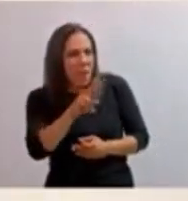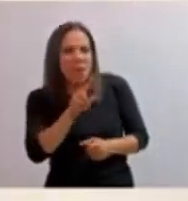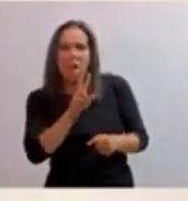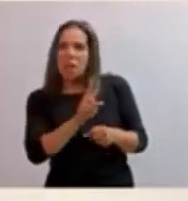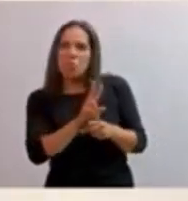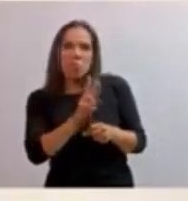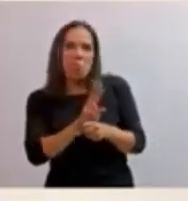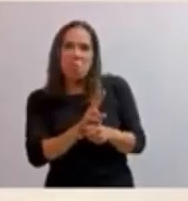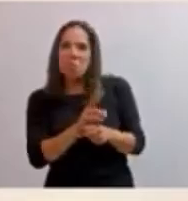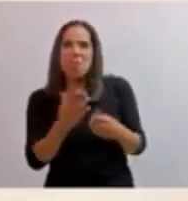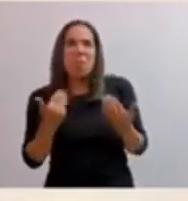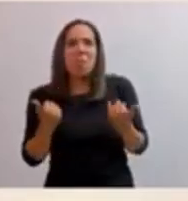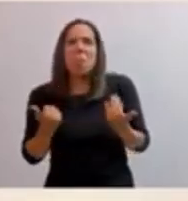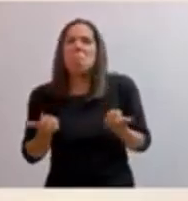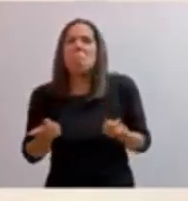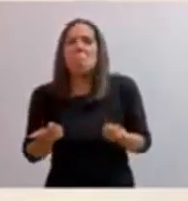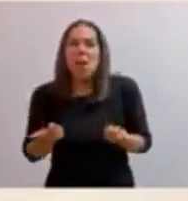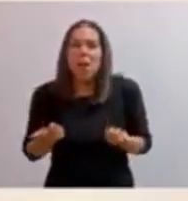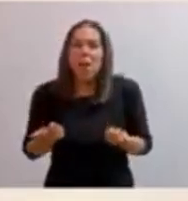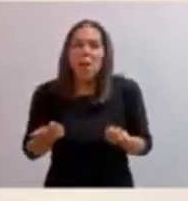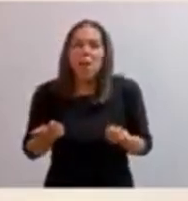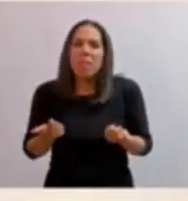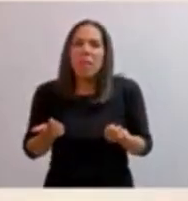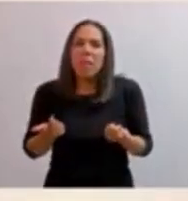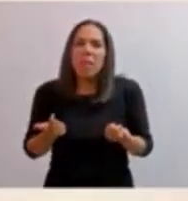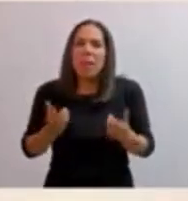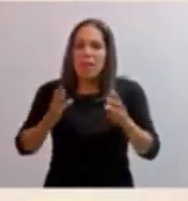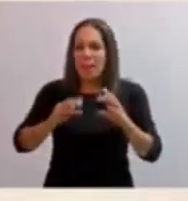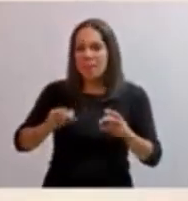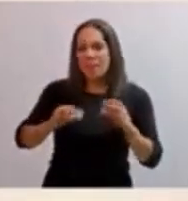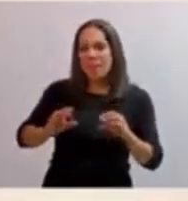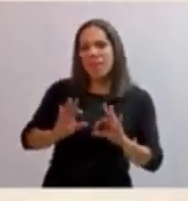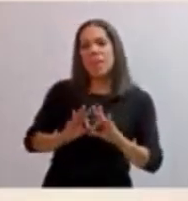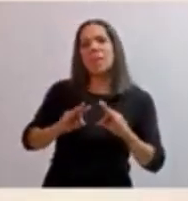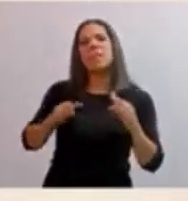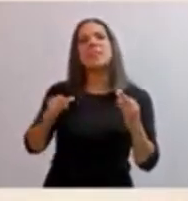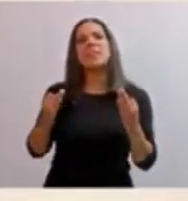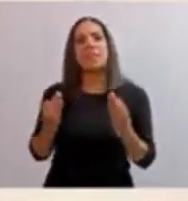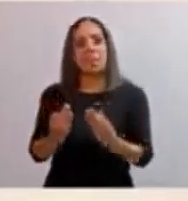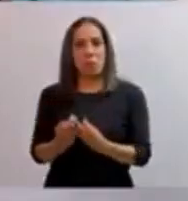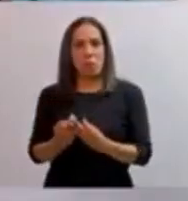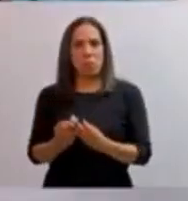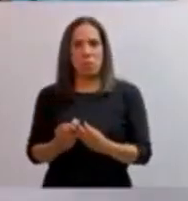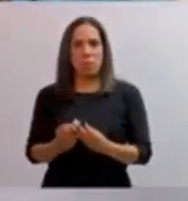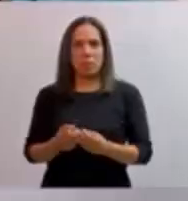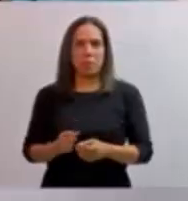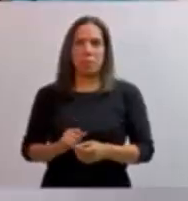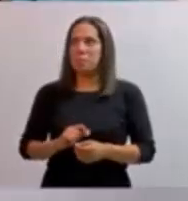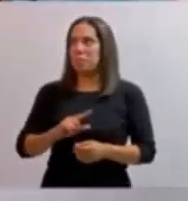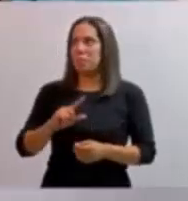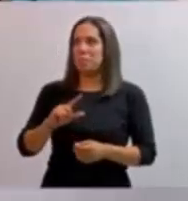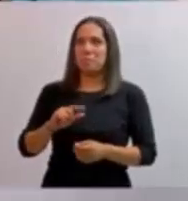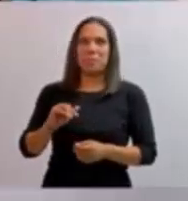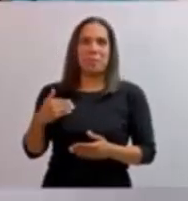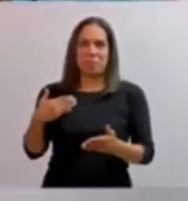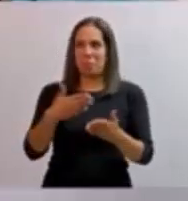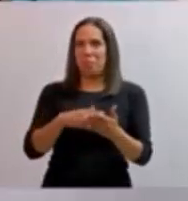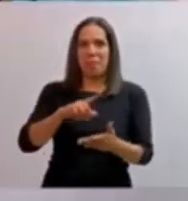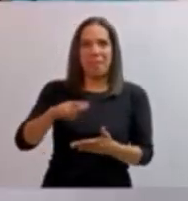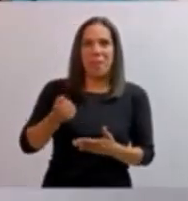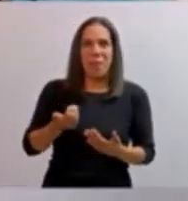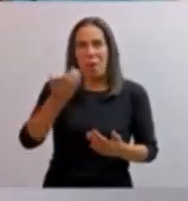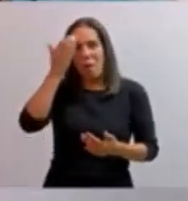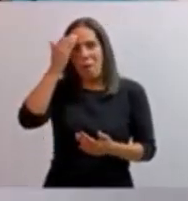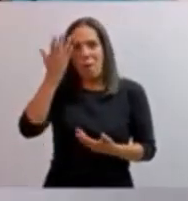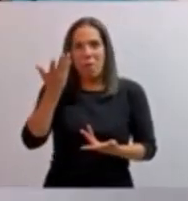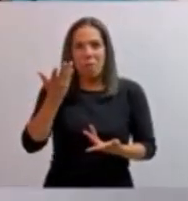pedagógicas. Y yo con sorpresa fui recibida muy calurosamente. Bueno, hubo lugares donde me aplaudieron, yo pues si no me conocen. Lo que